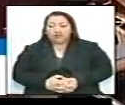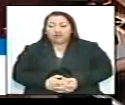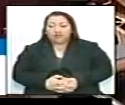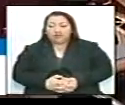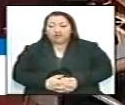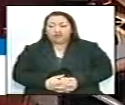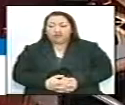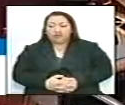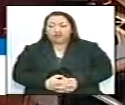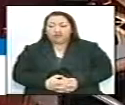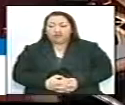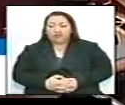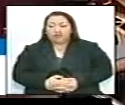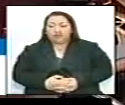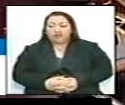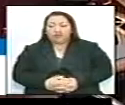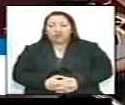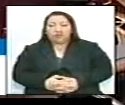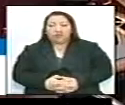Para